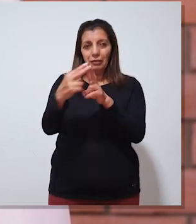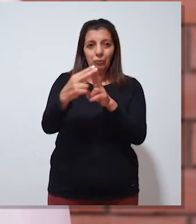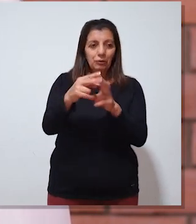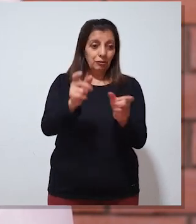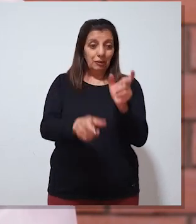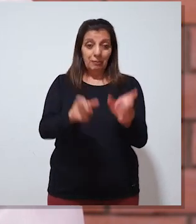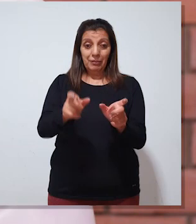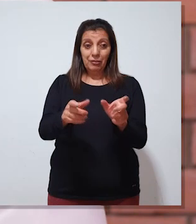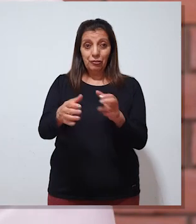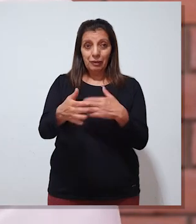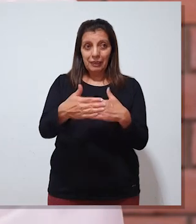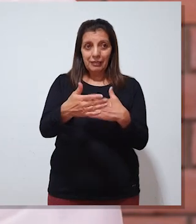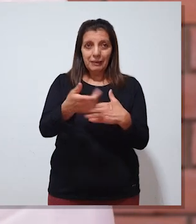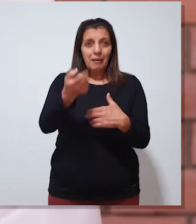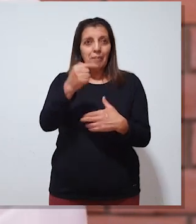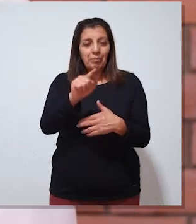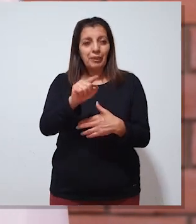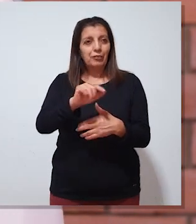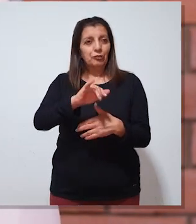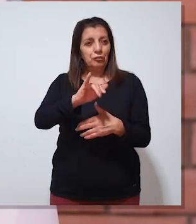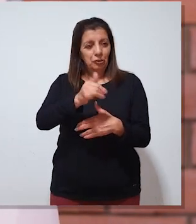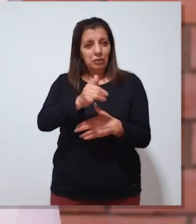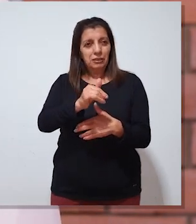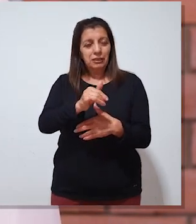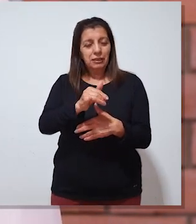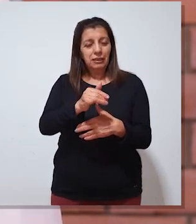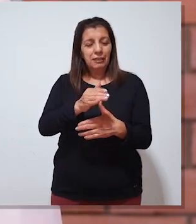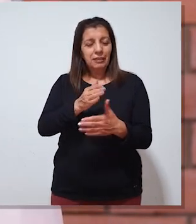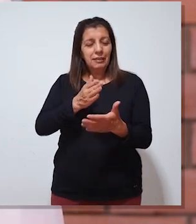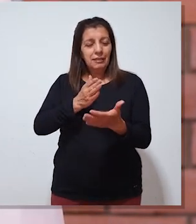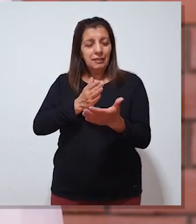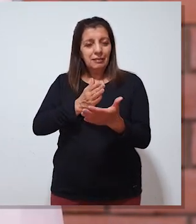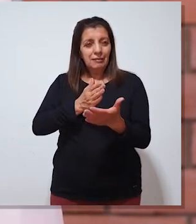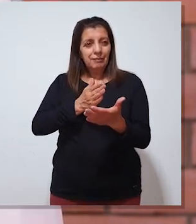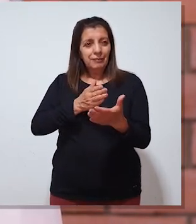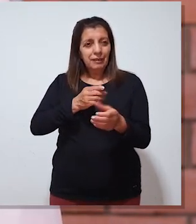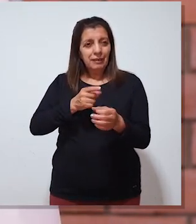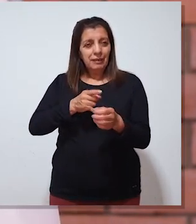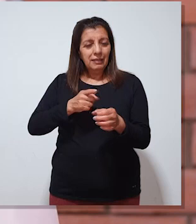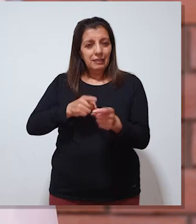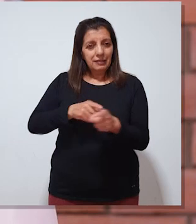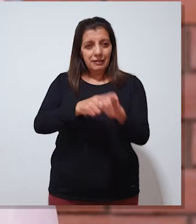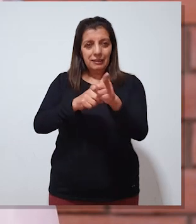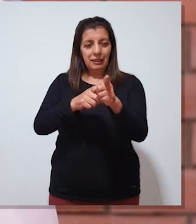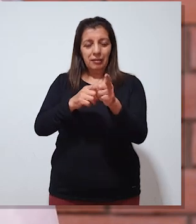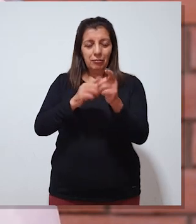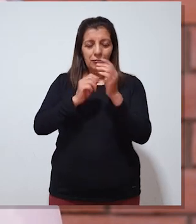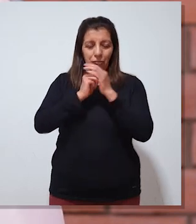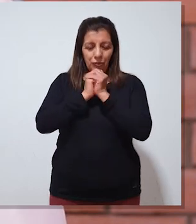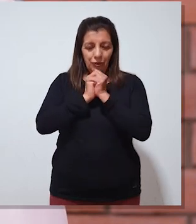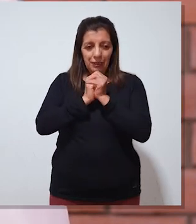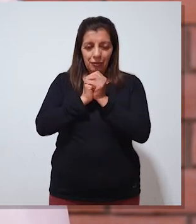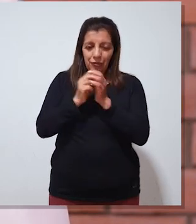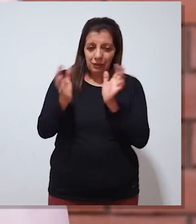inmediatos, no decae nuestra vocación de seguir creciendo como iglesia cercana y en comunión. La